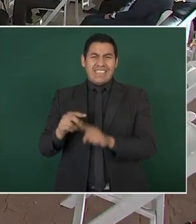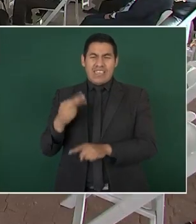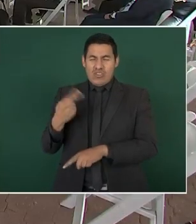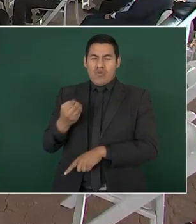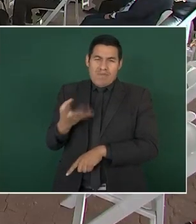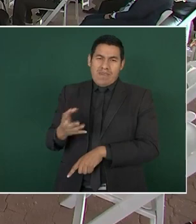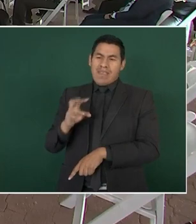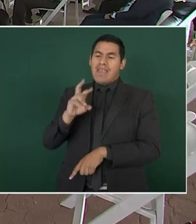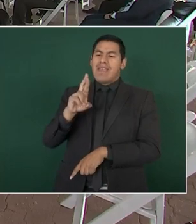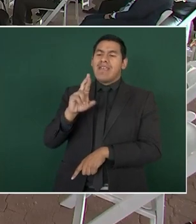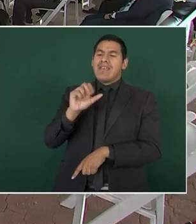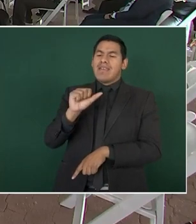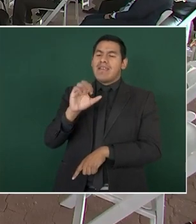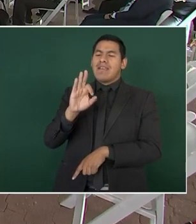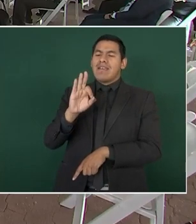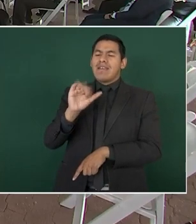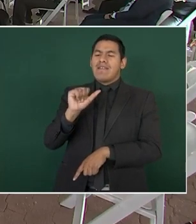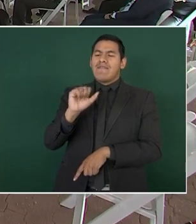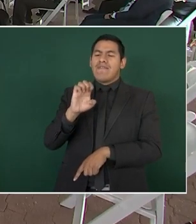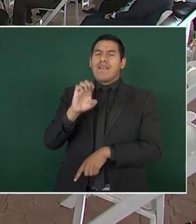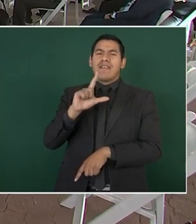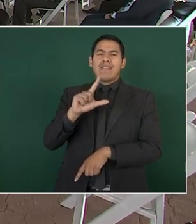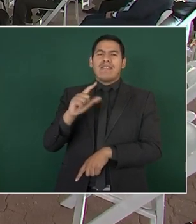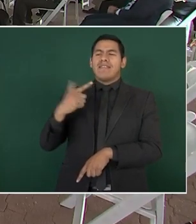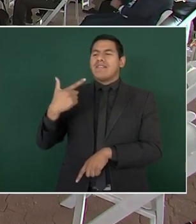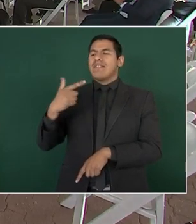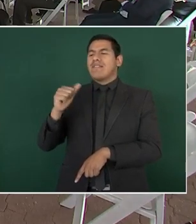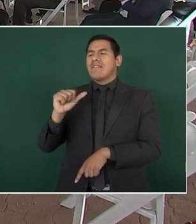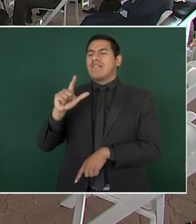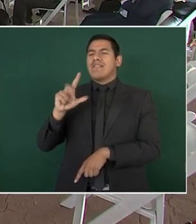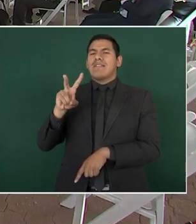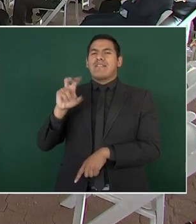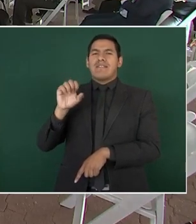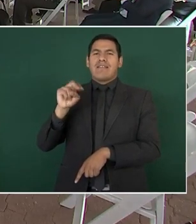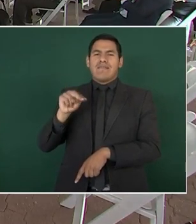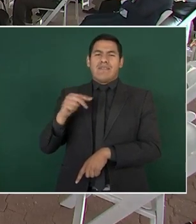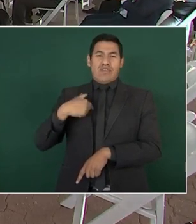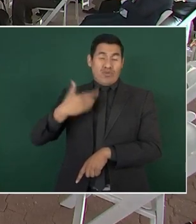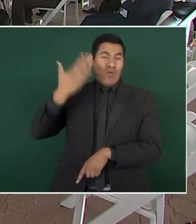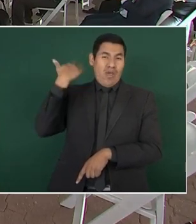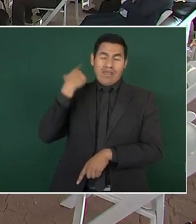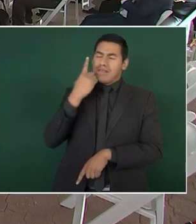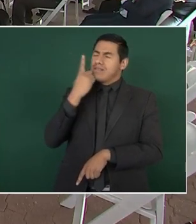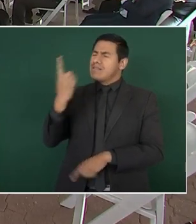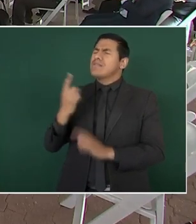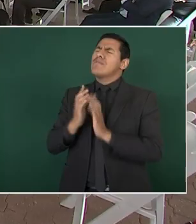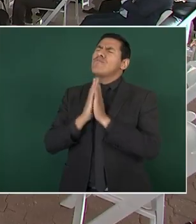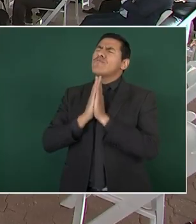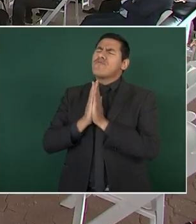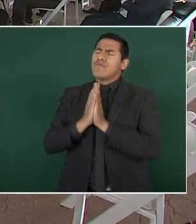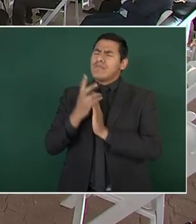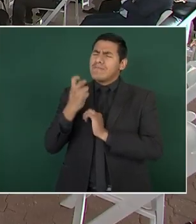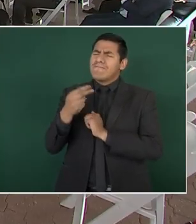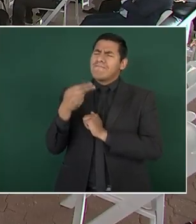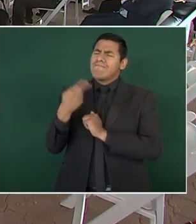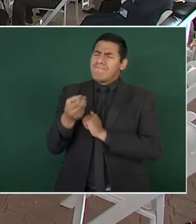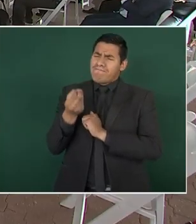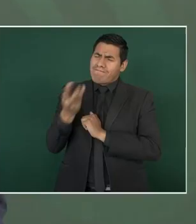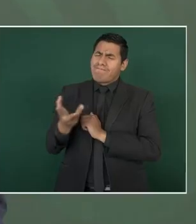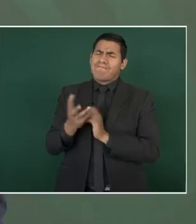Rafael Galván. Te los pedí al licenciado Bartlett y a los líderes sindicales, y así se va a